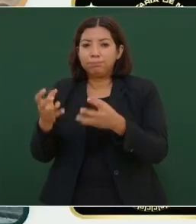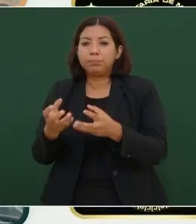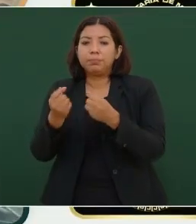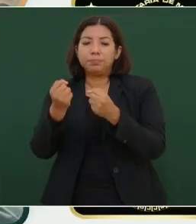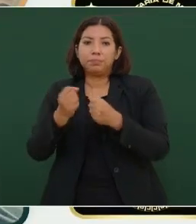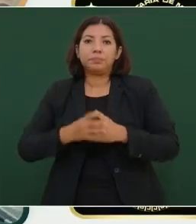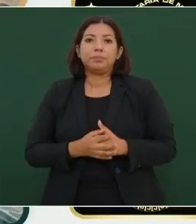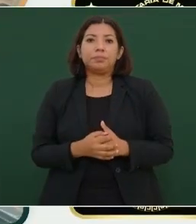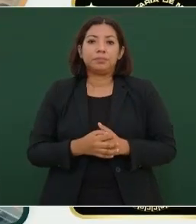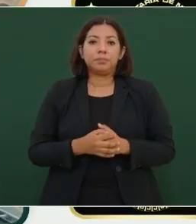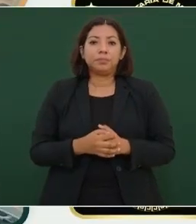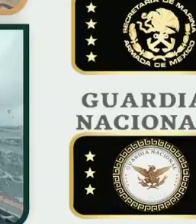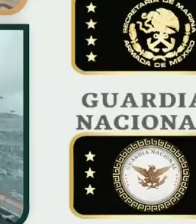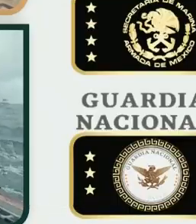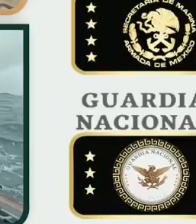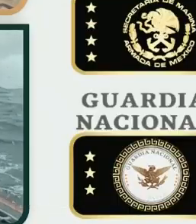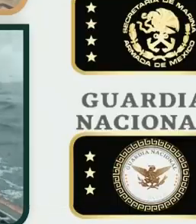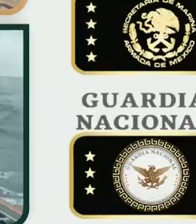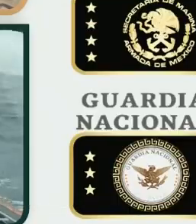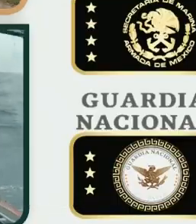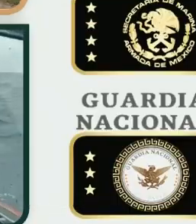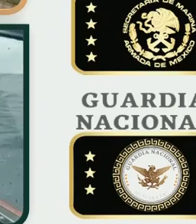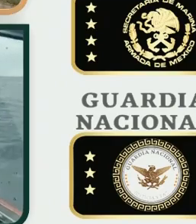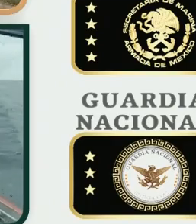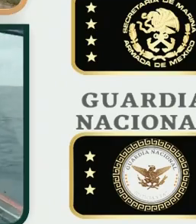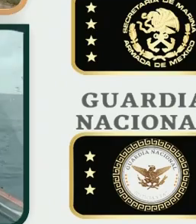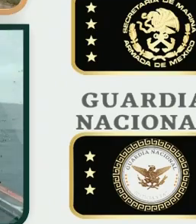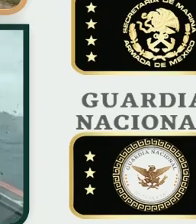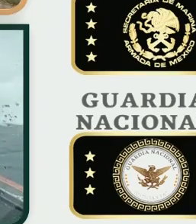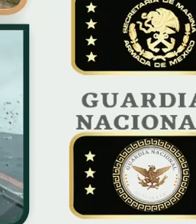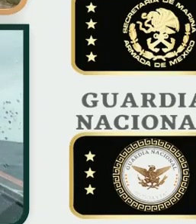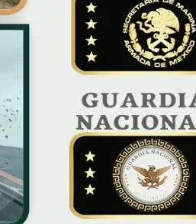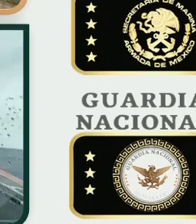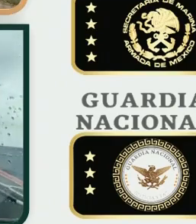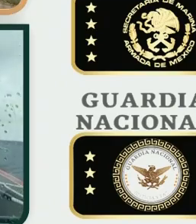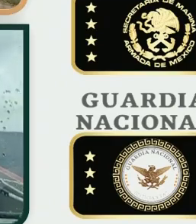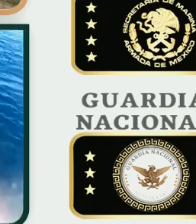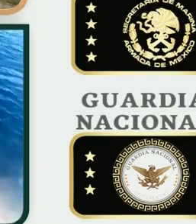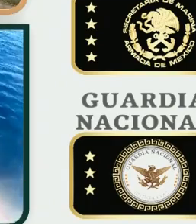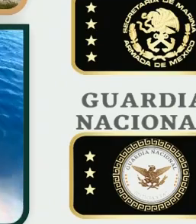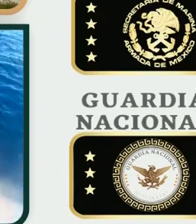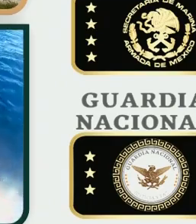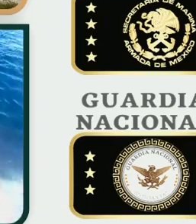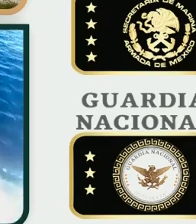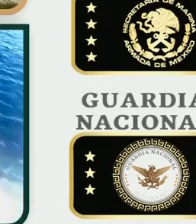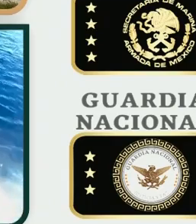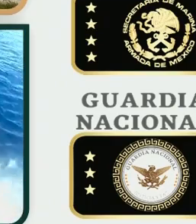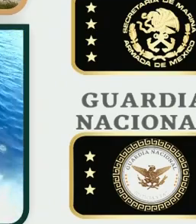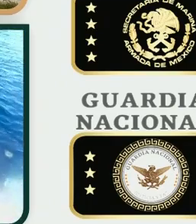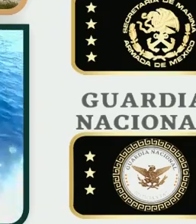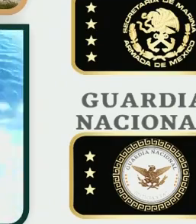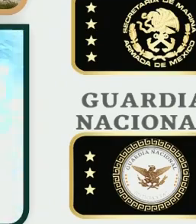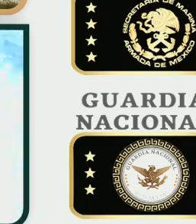elementos de las Fuerzas Armadas y de Guardia Nacional, y se han asistido a